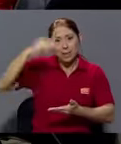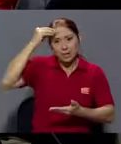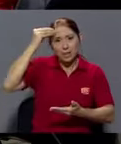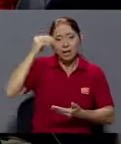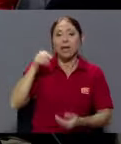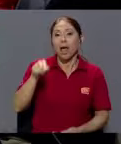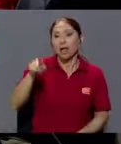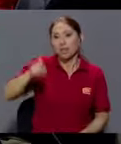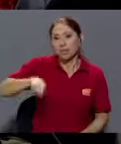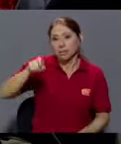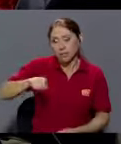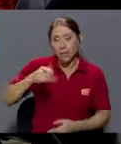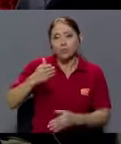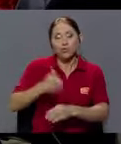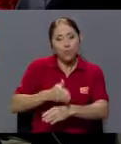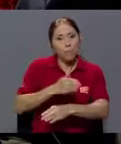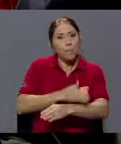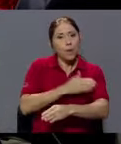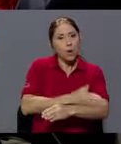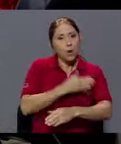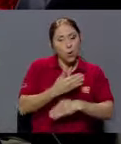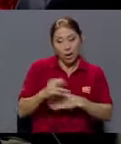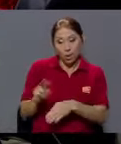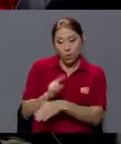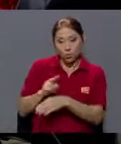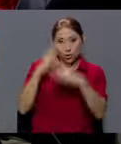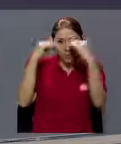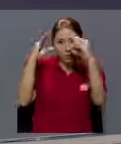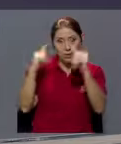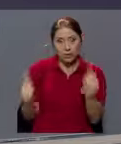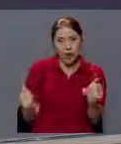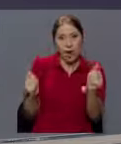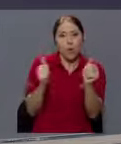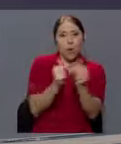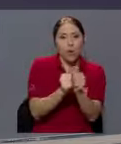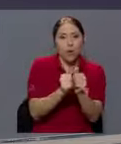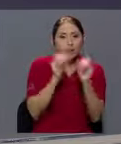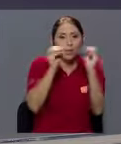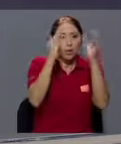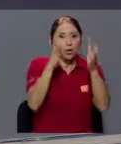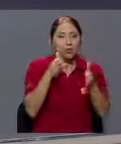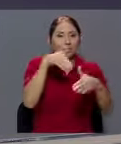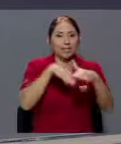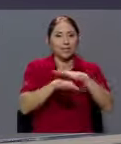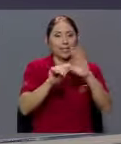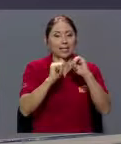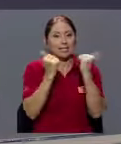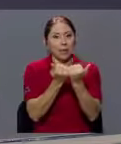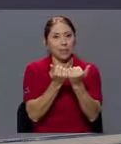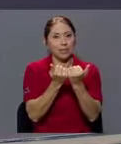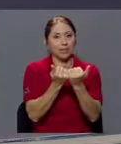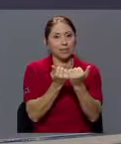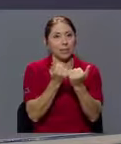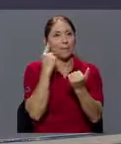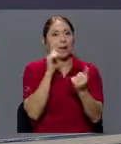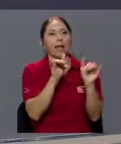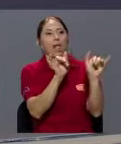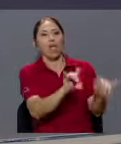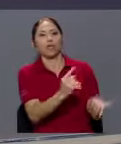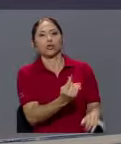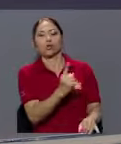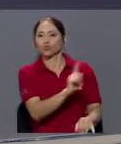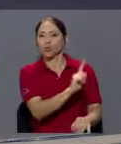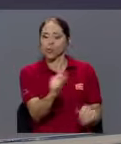un proceso de mejora del uso de esa información y de acompañamiento a los docentes en las aulas, ¿verdad? Para no